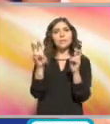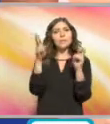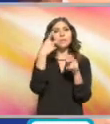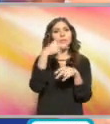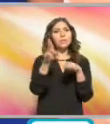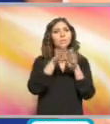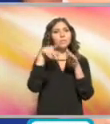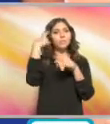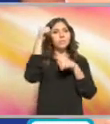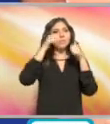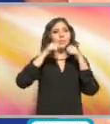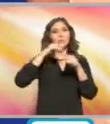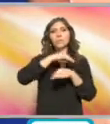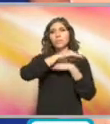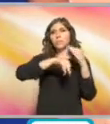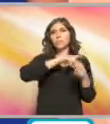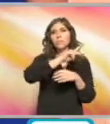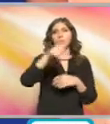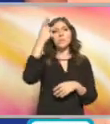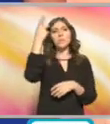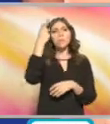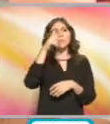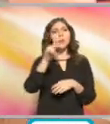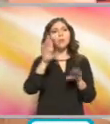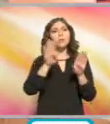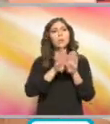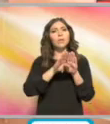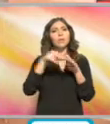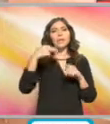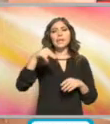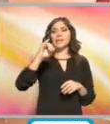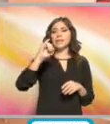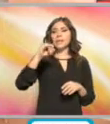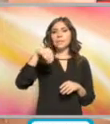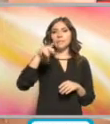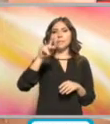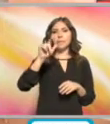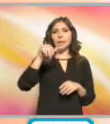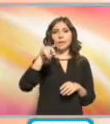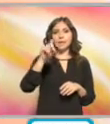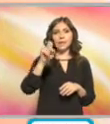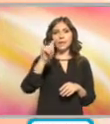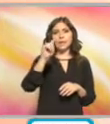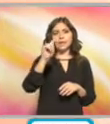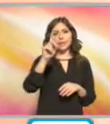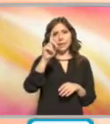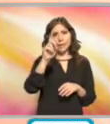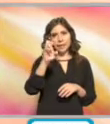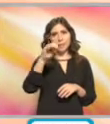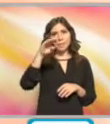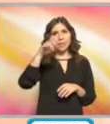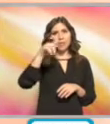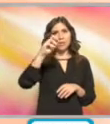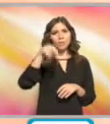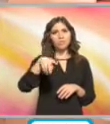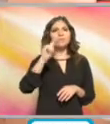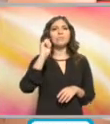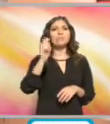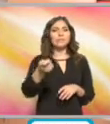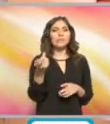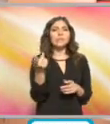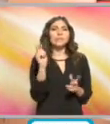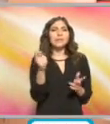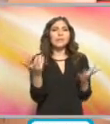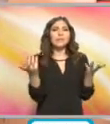las cirugías plásticas todas, pero el implante de mentón, mucha gente lo utiliza y no sabemos exactamente de qué se trata, Andrés. ¿Qué es lo que se